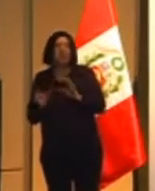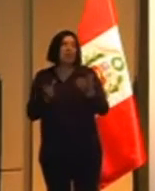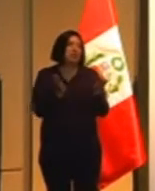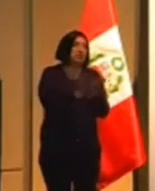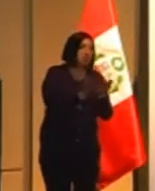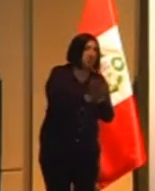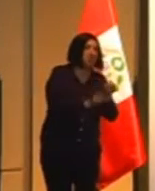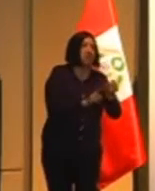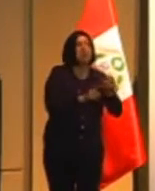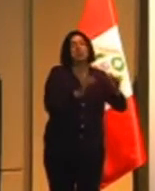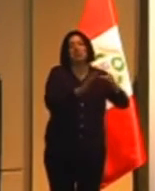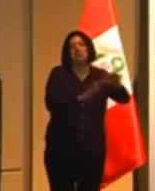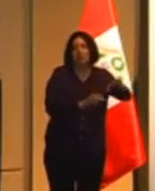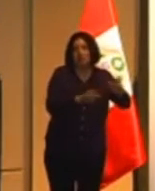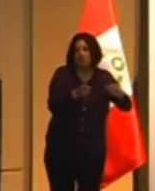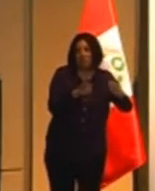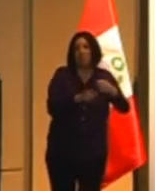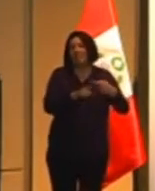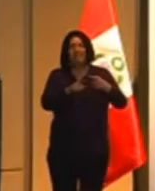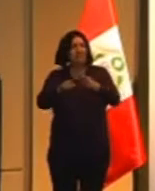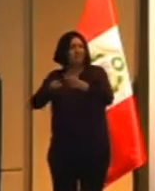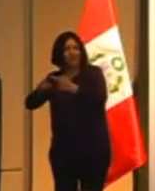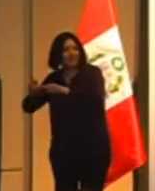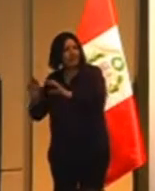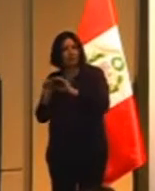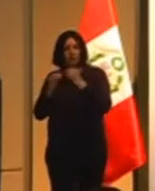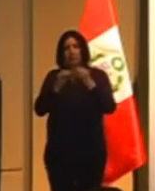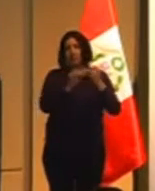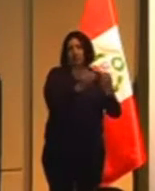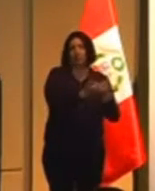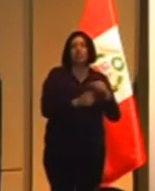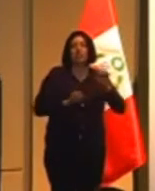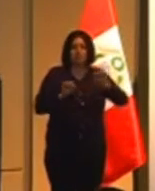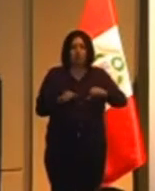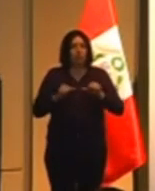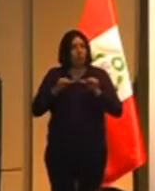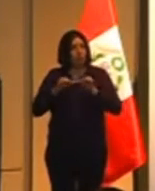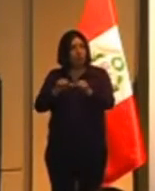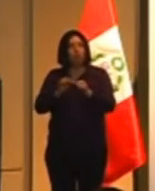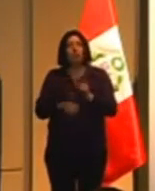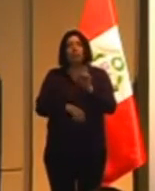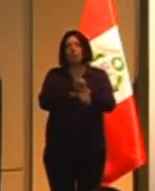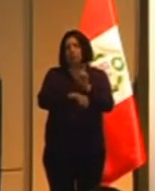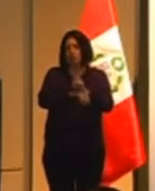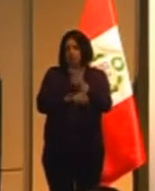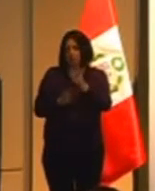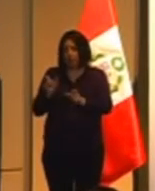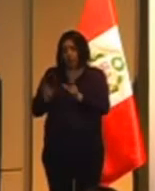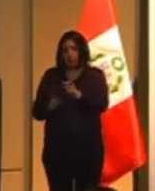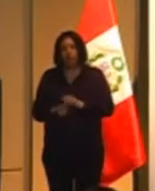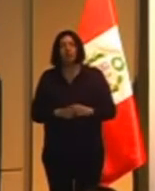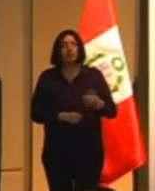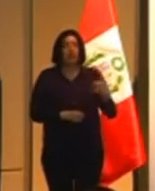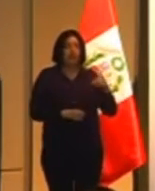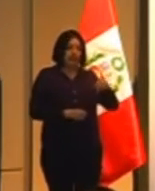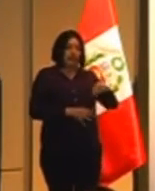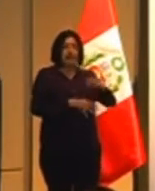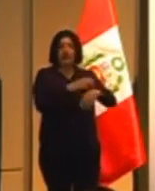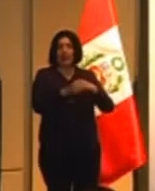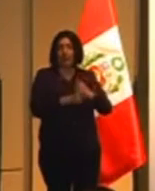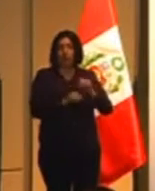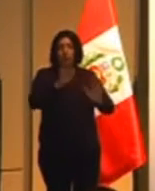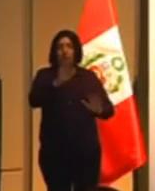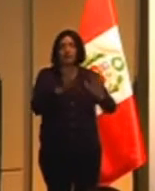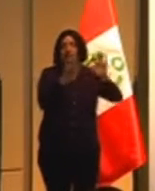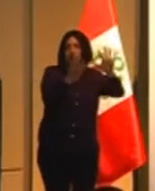educativas, centros comerciales, entidades diversas, y hemos seguido capacitando a la gente. Hemos tenido durante el año también